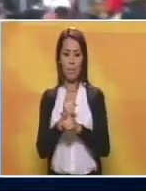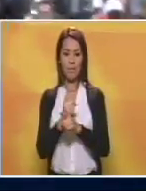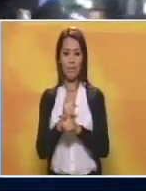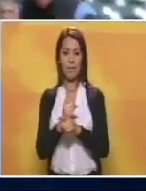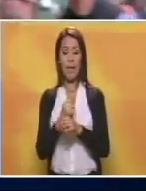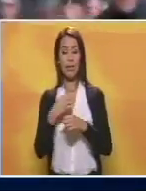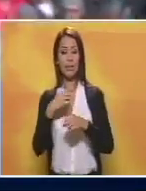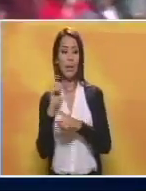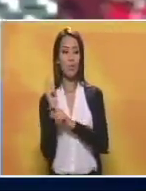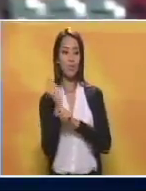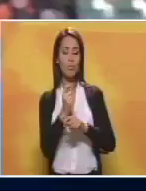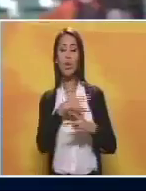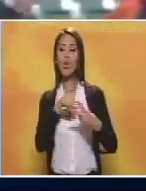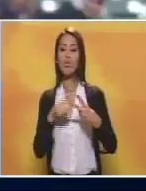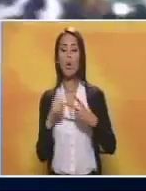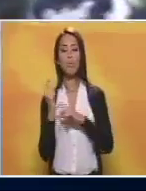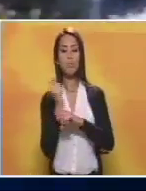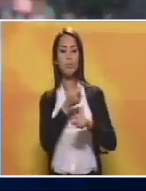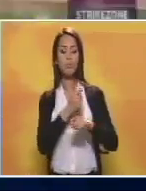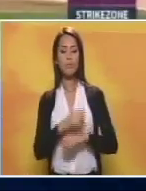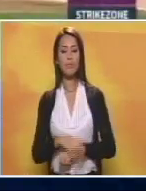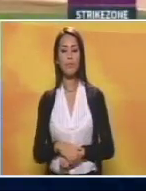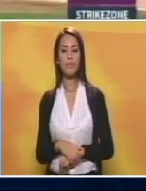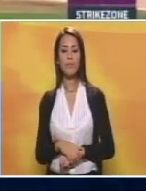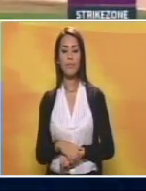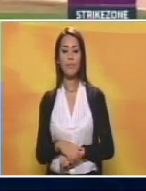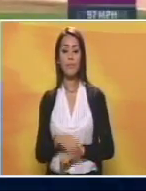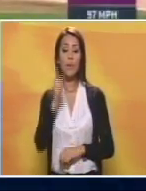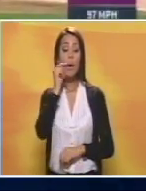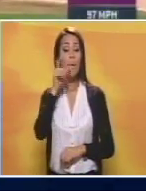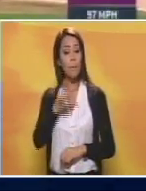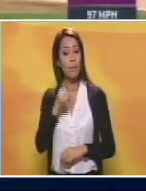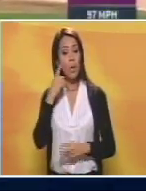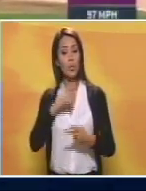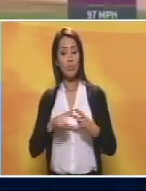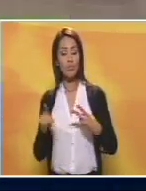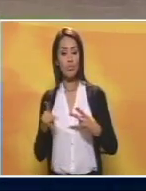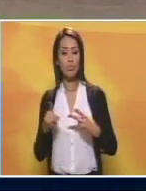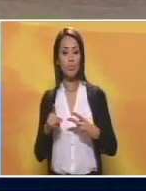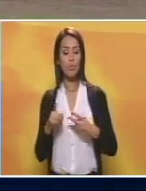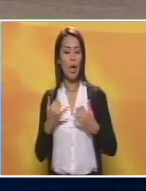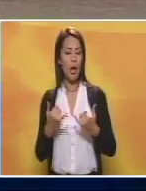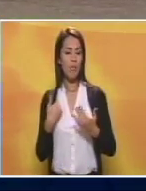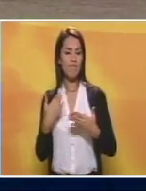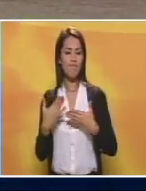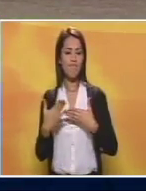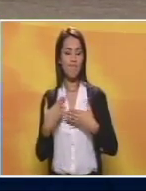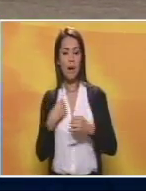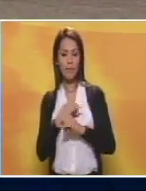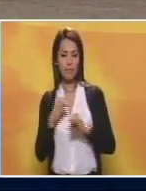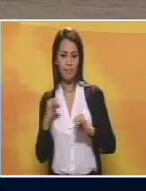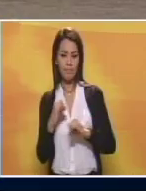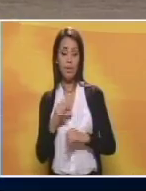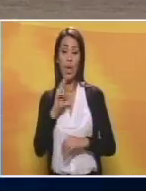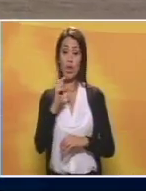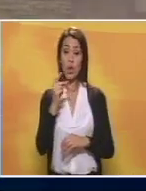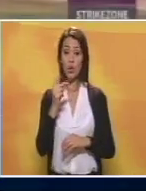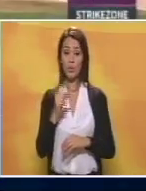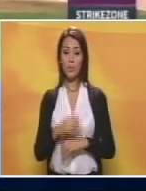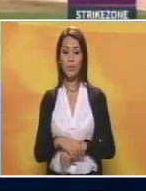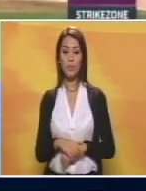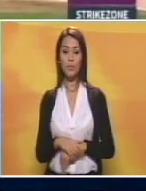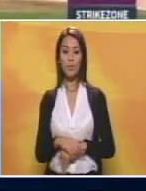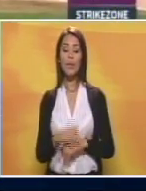sus 2 primeros bateadores para luego dominar con fly al derecho a Austin Jackson. De esta manera, el cerrador asegura sus 2 primeros salvados